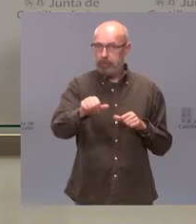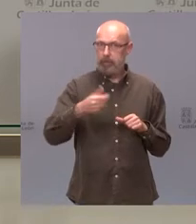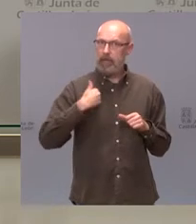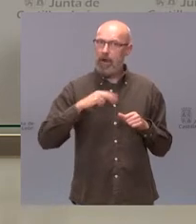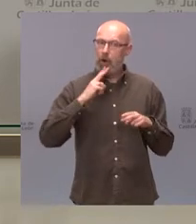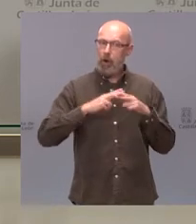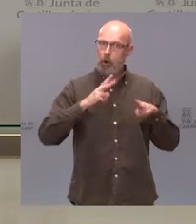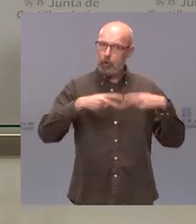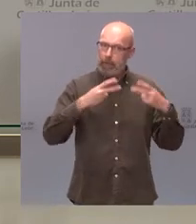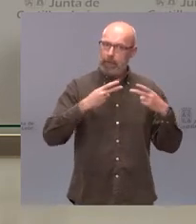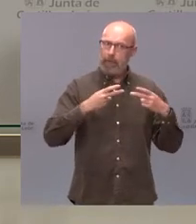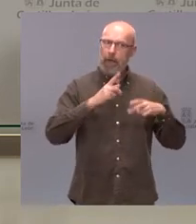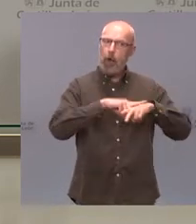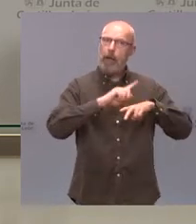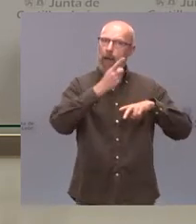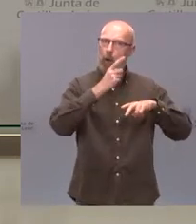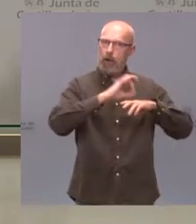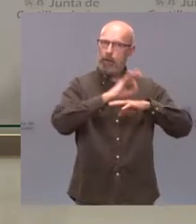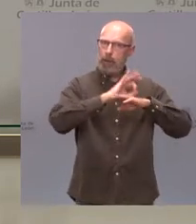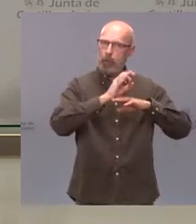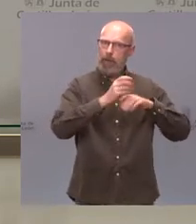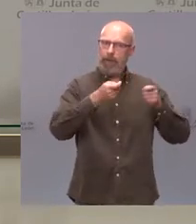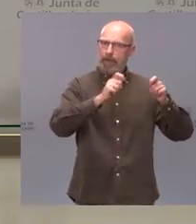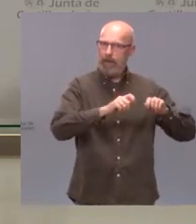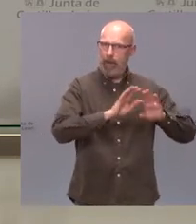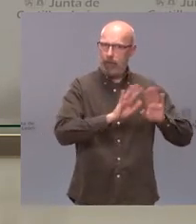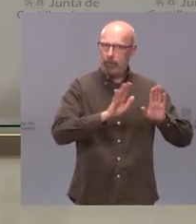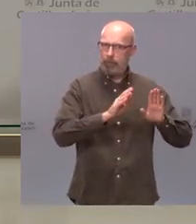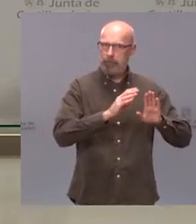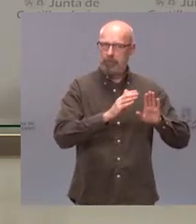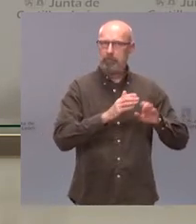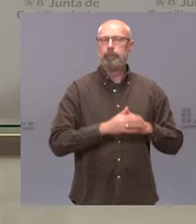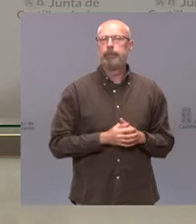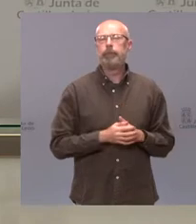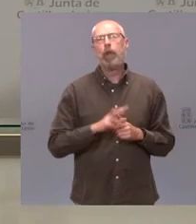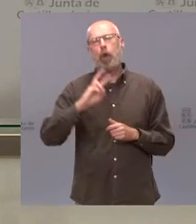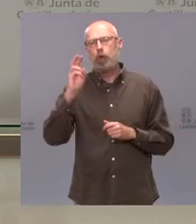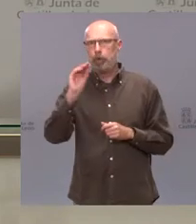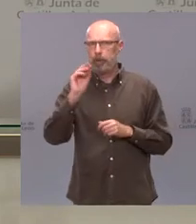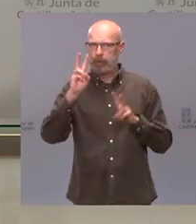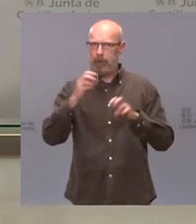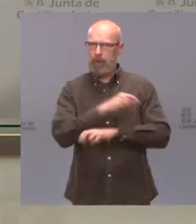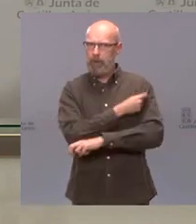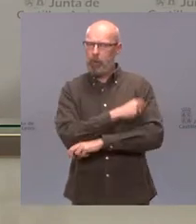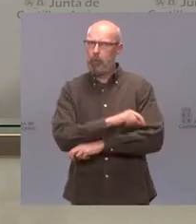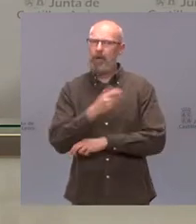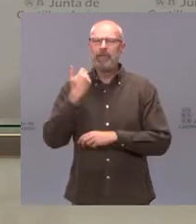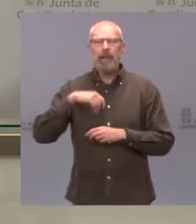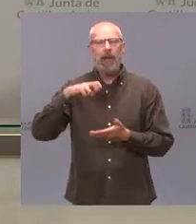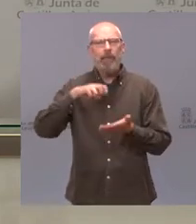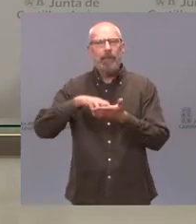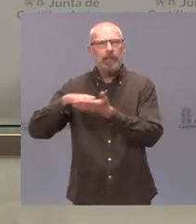podrán cerrar a la 1 de la mañana. Y luego otra cuestión sobre la vacuna. ¿Les han dado fechas para empezar